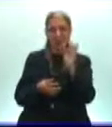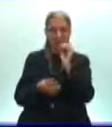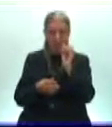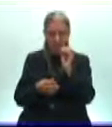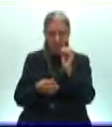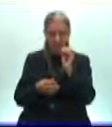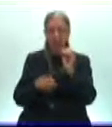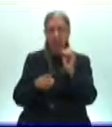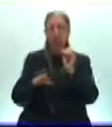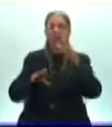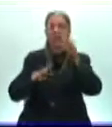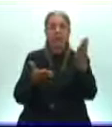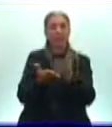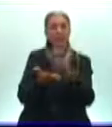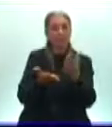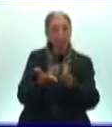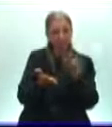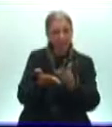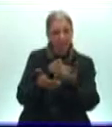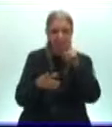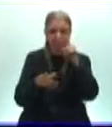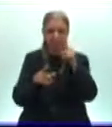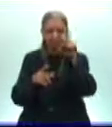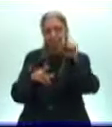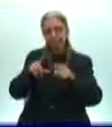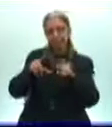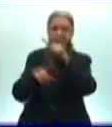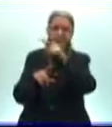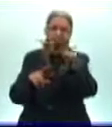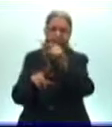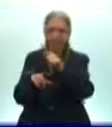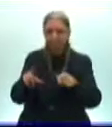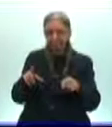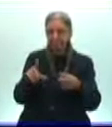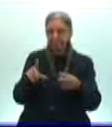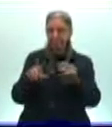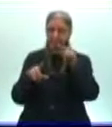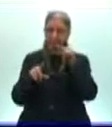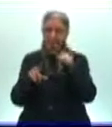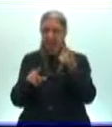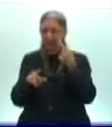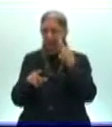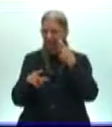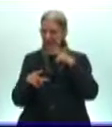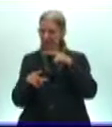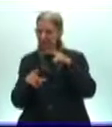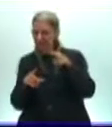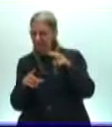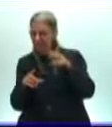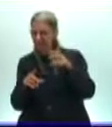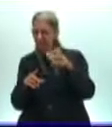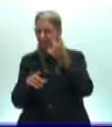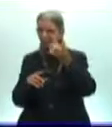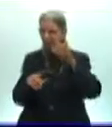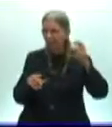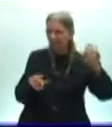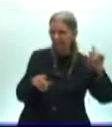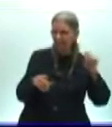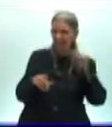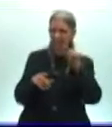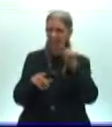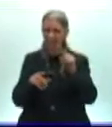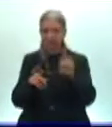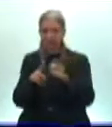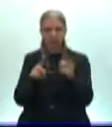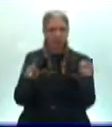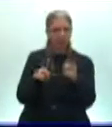que identifiquen si es en GeoGebra. La vista algebraica les va a dar automáticamente cuáles son las